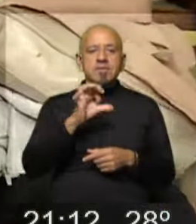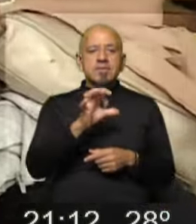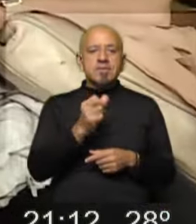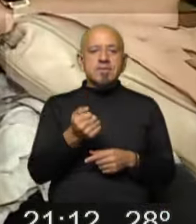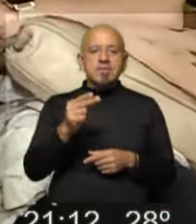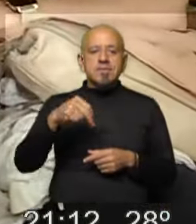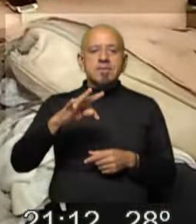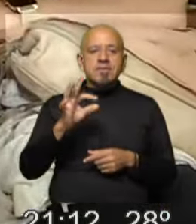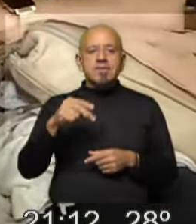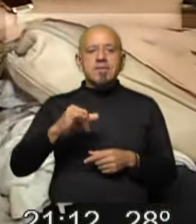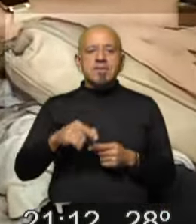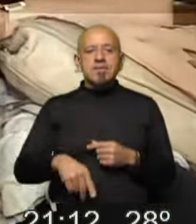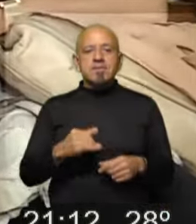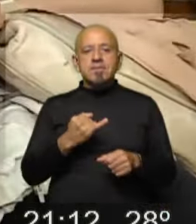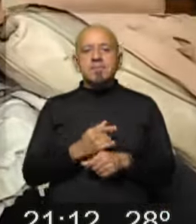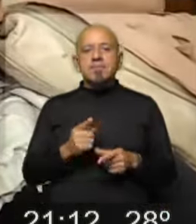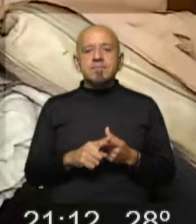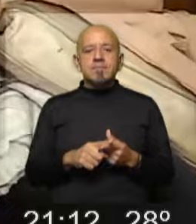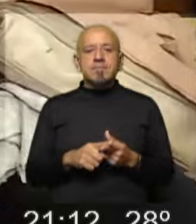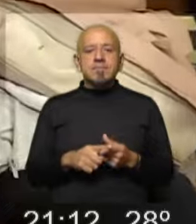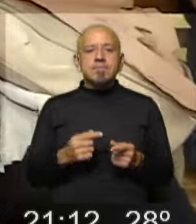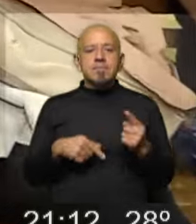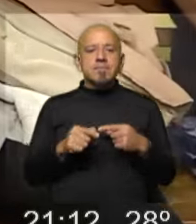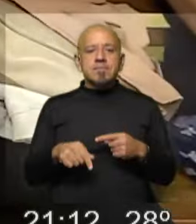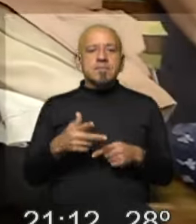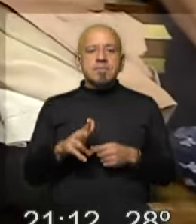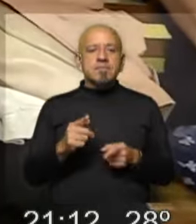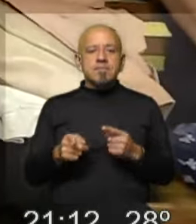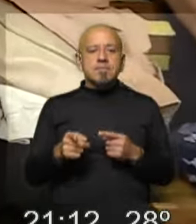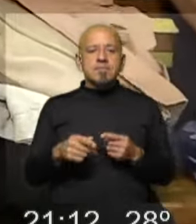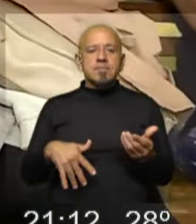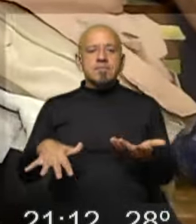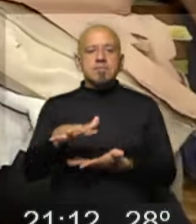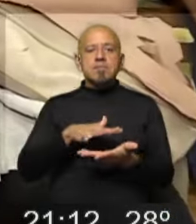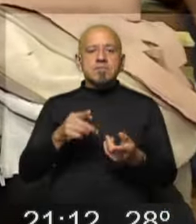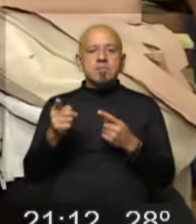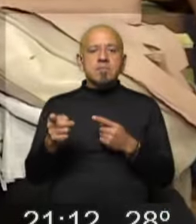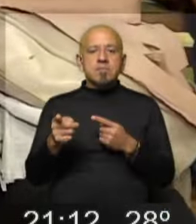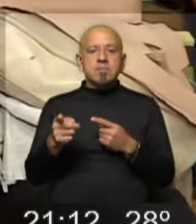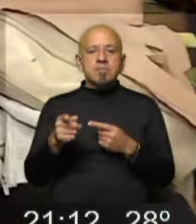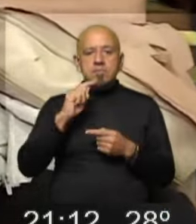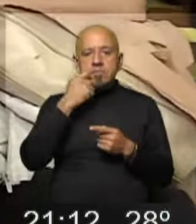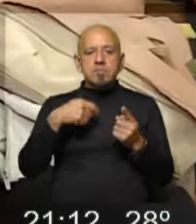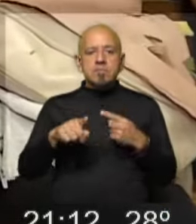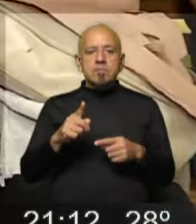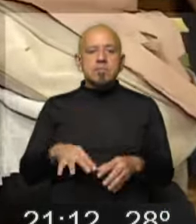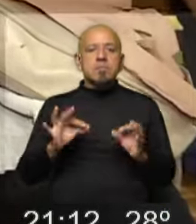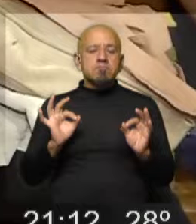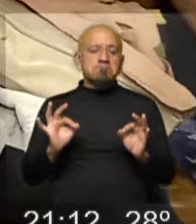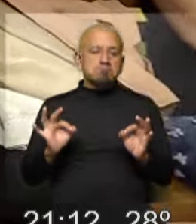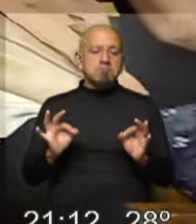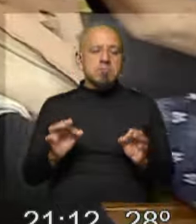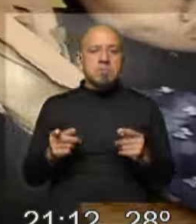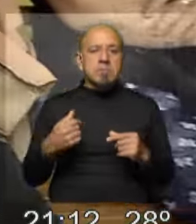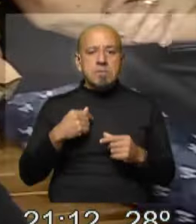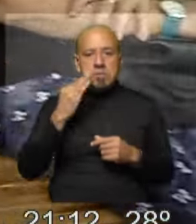si venimos mal venimos está bien Más allá de que hoy tuvieron la fecha acá qué les pareció el espacio el espacio Está muy lindo la verdad que está muy lindo